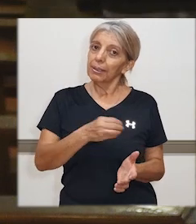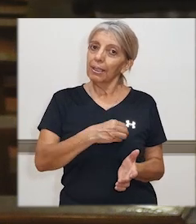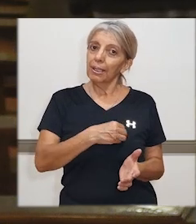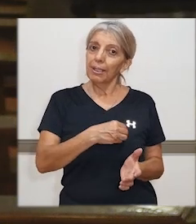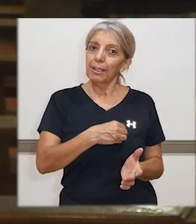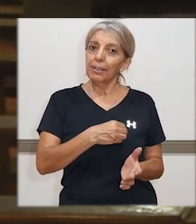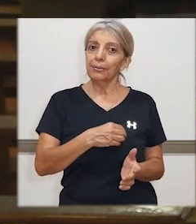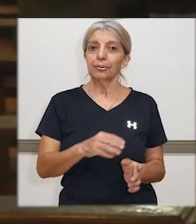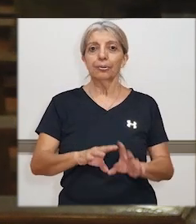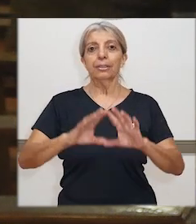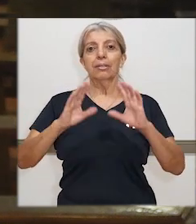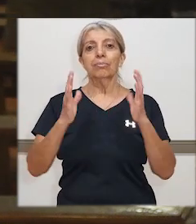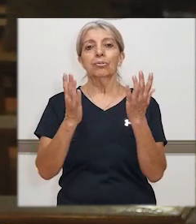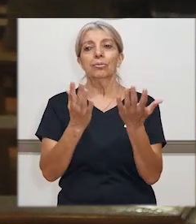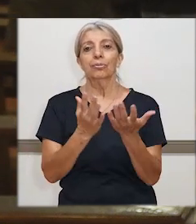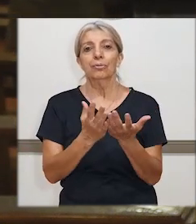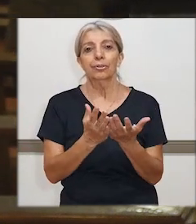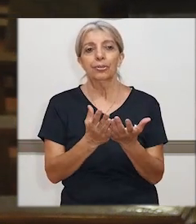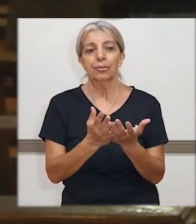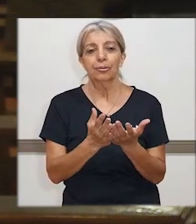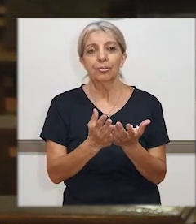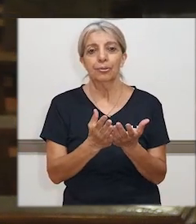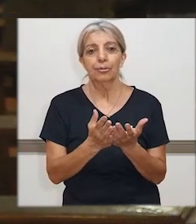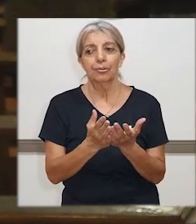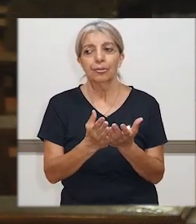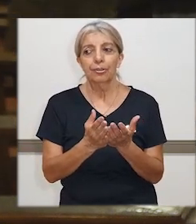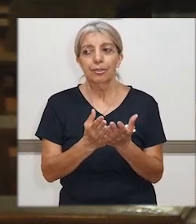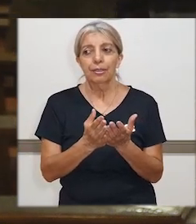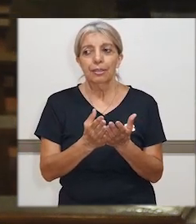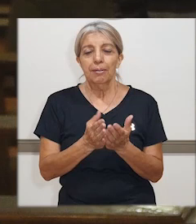Que quitas el pecado del mundo,